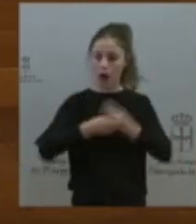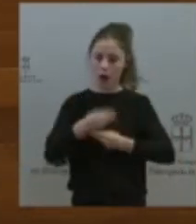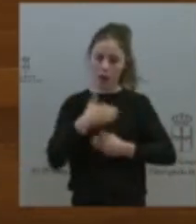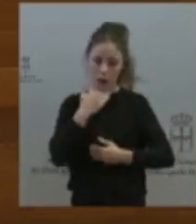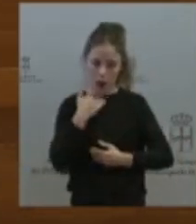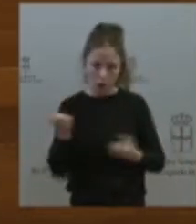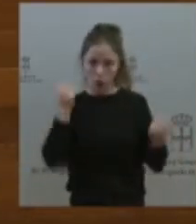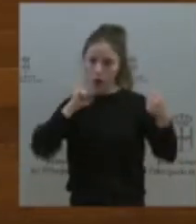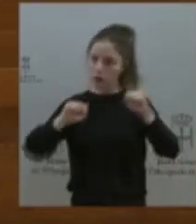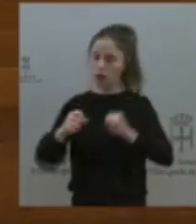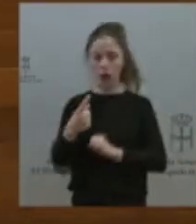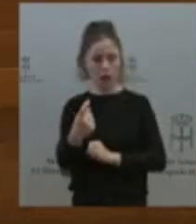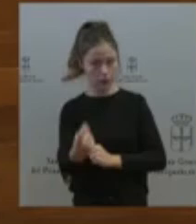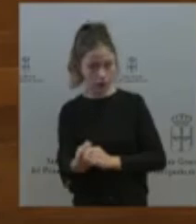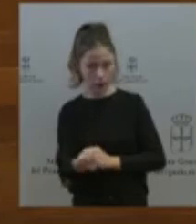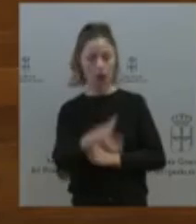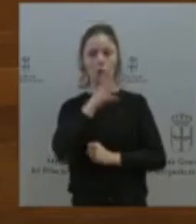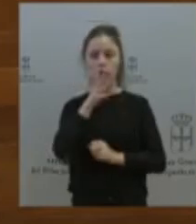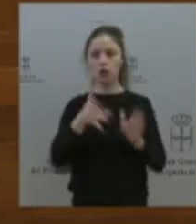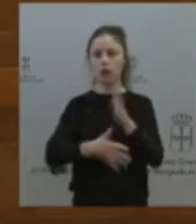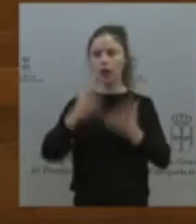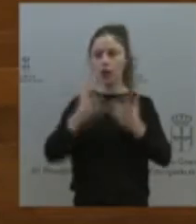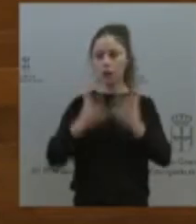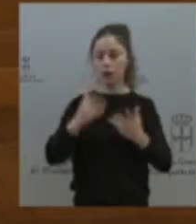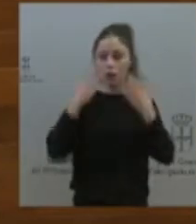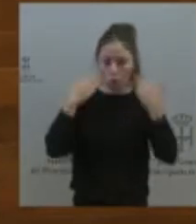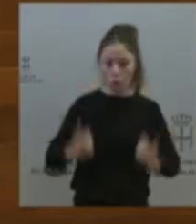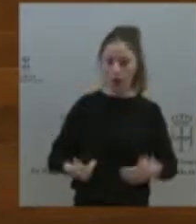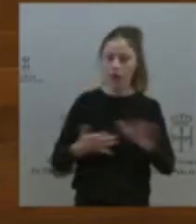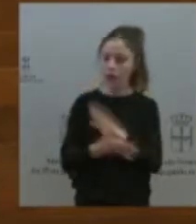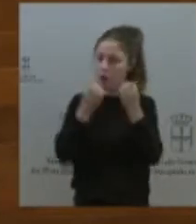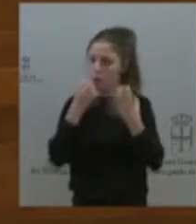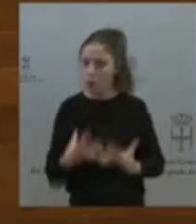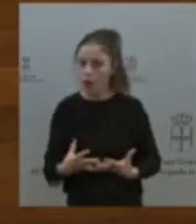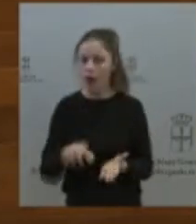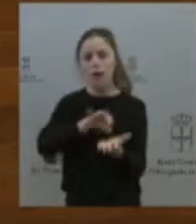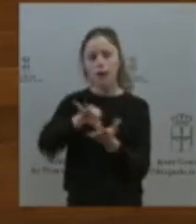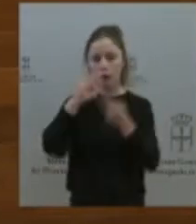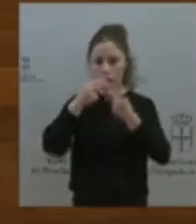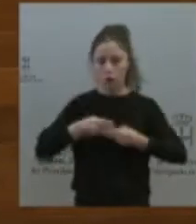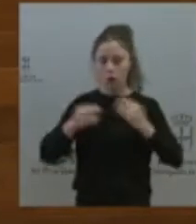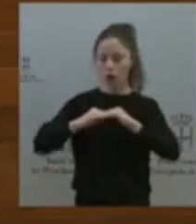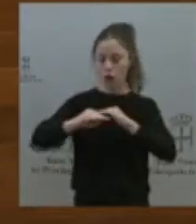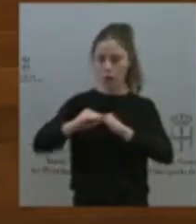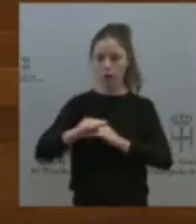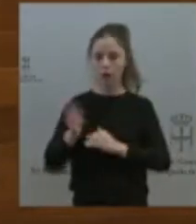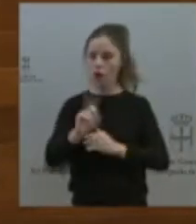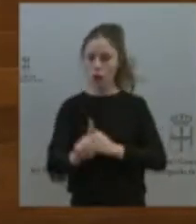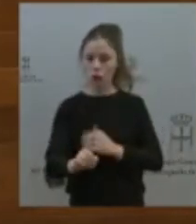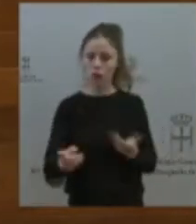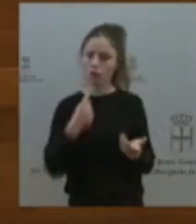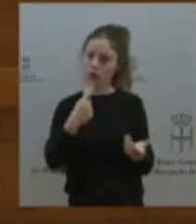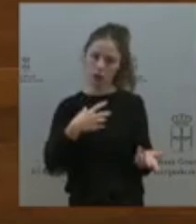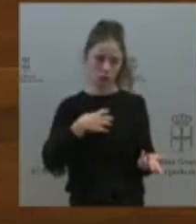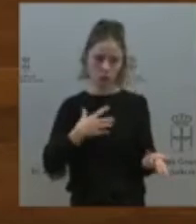una administración humana es una administración que actúe. Y que no podemos decir los servicios públicos no son sostenibles, ¿no? Eso es un poco lo que yo le